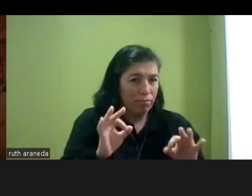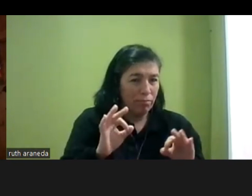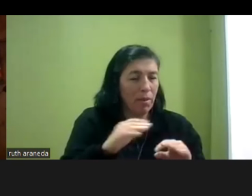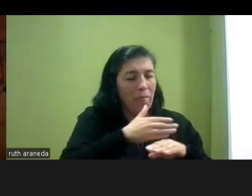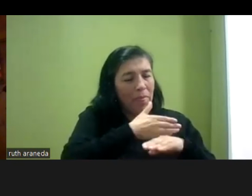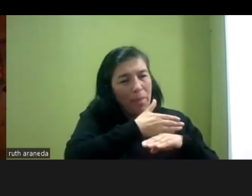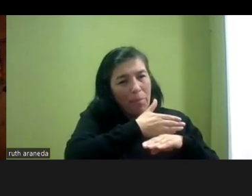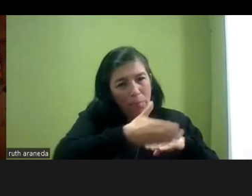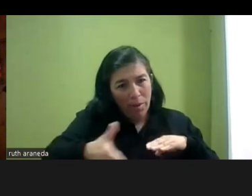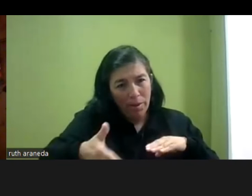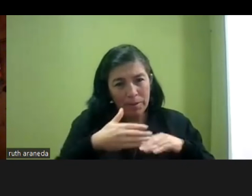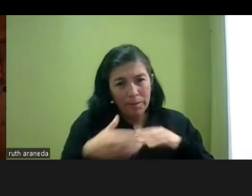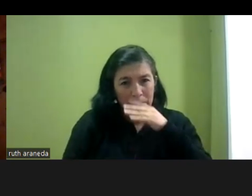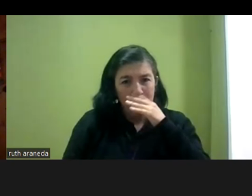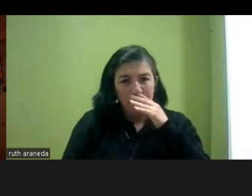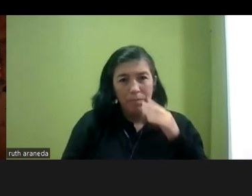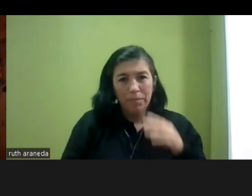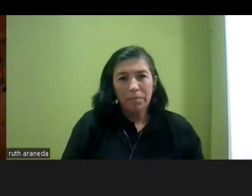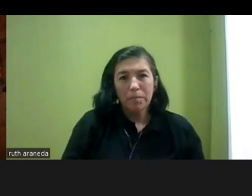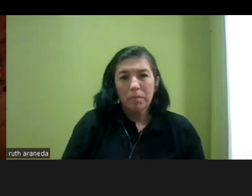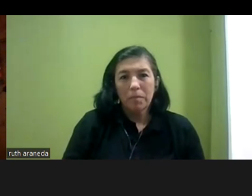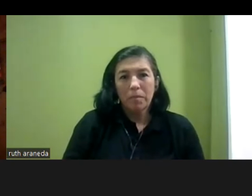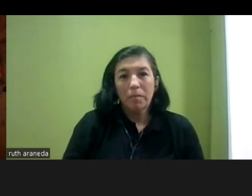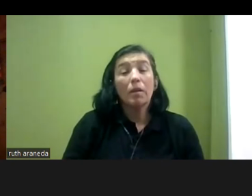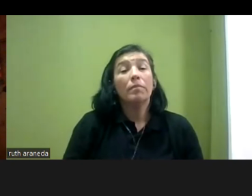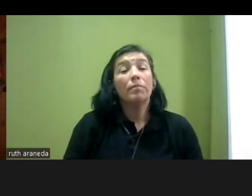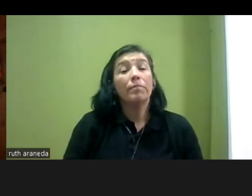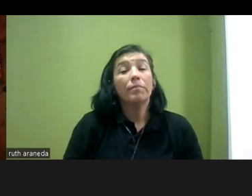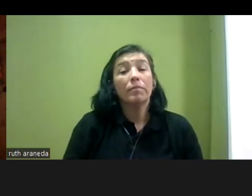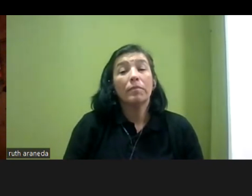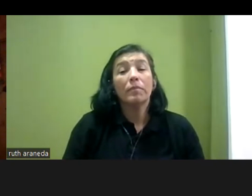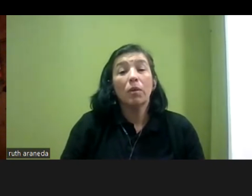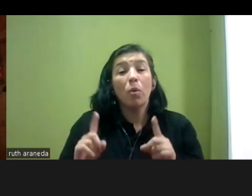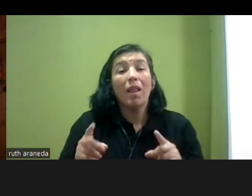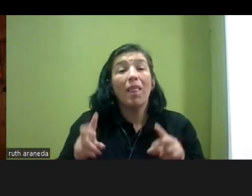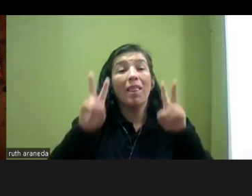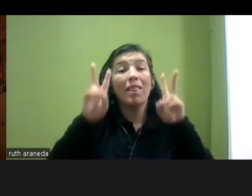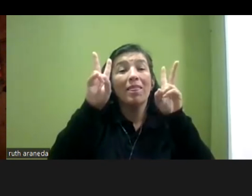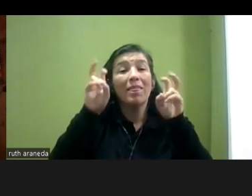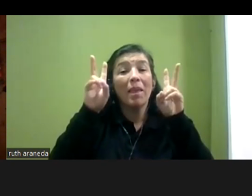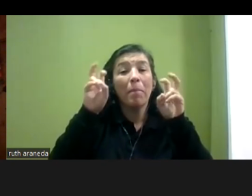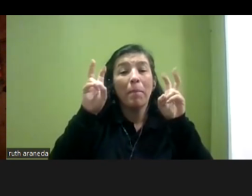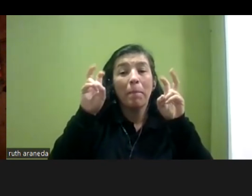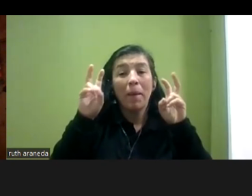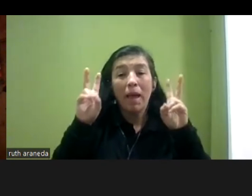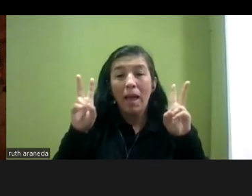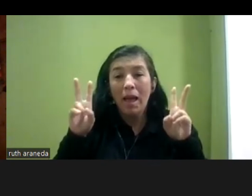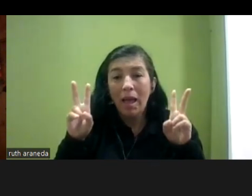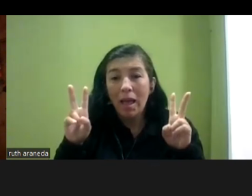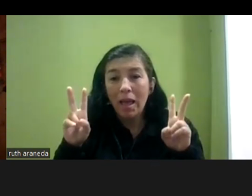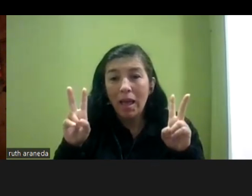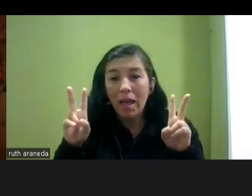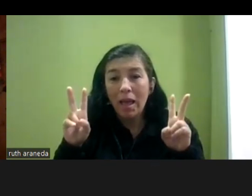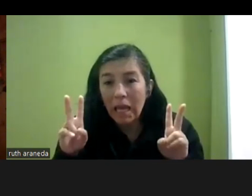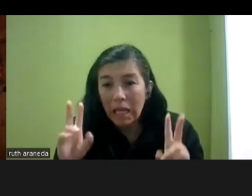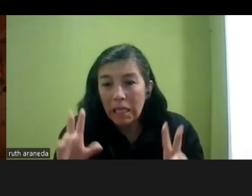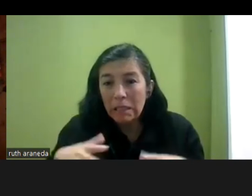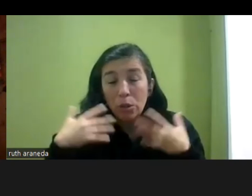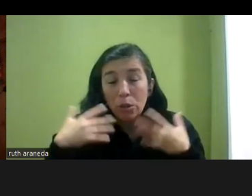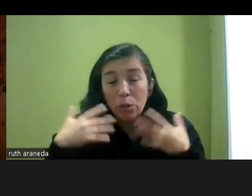tarde. Muchas gracias, Elena. Pero en todo caso, el tema es muy pertinente